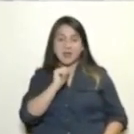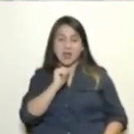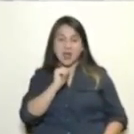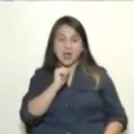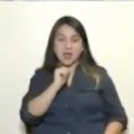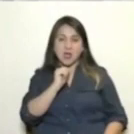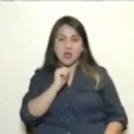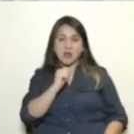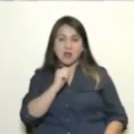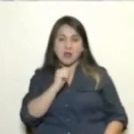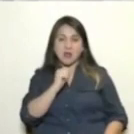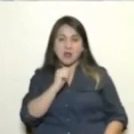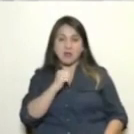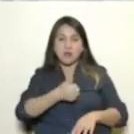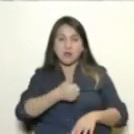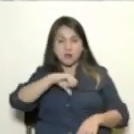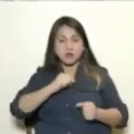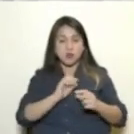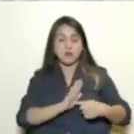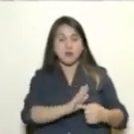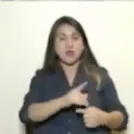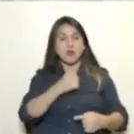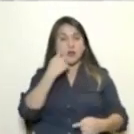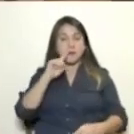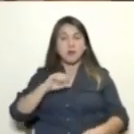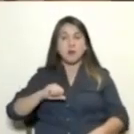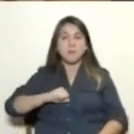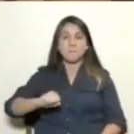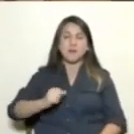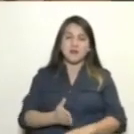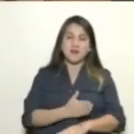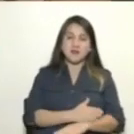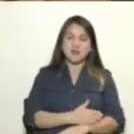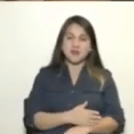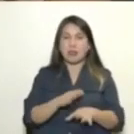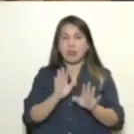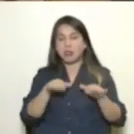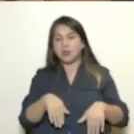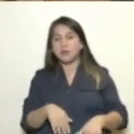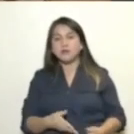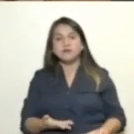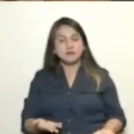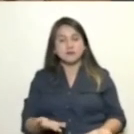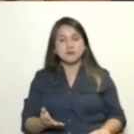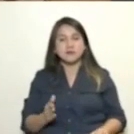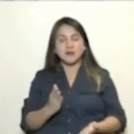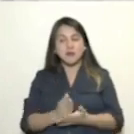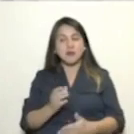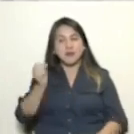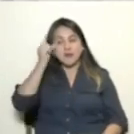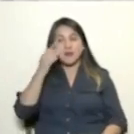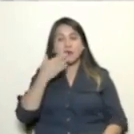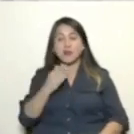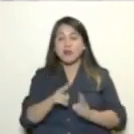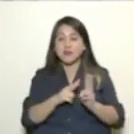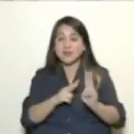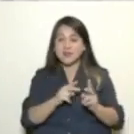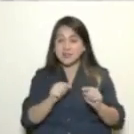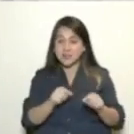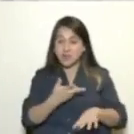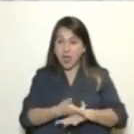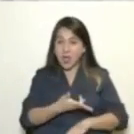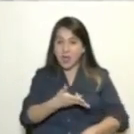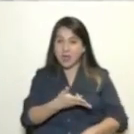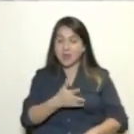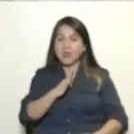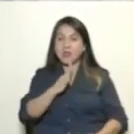demostrar mi eficiencia. Pero la prevención... Entonces, entendamos que cuando se produce esto, usted